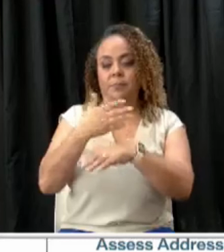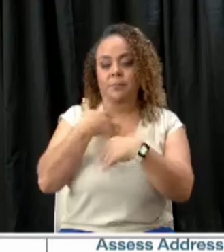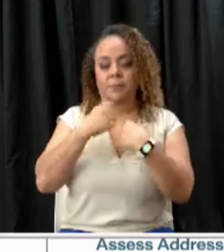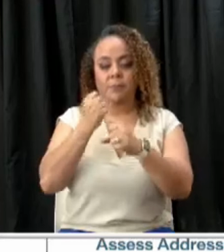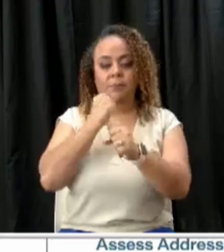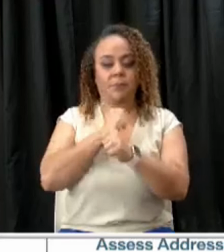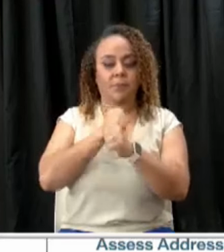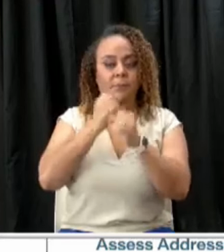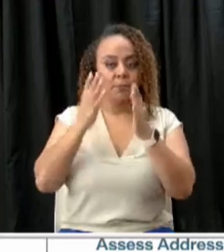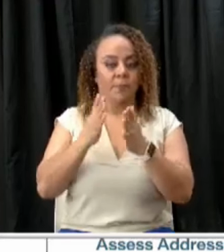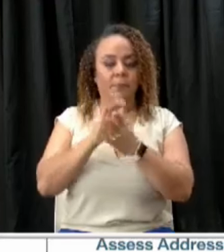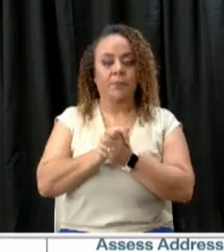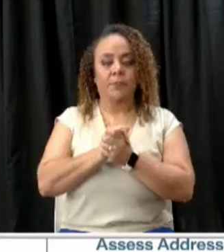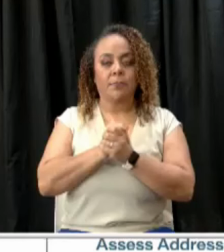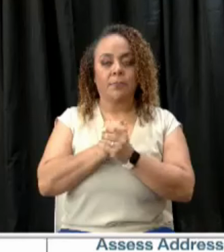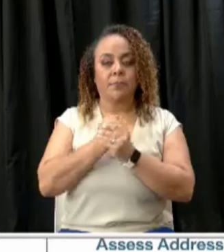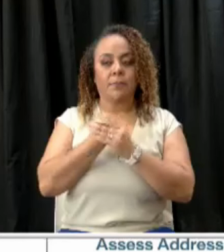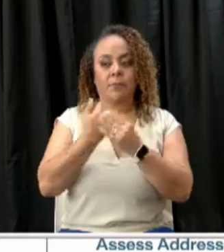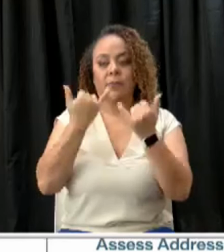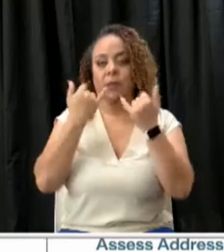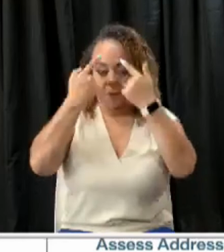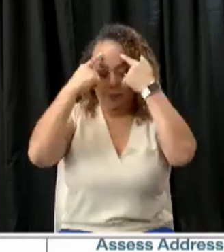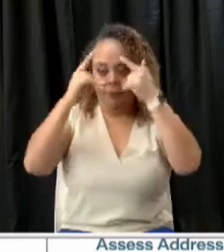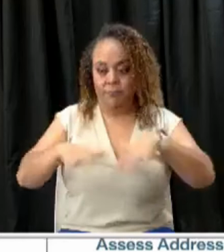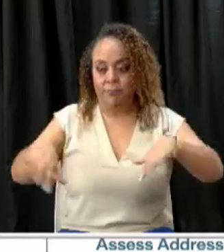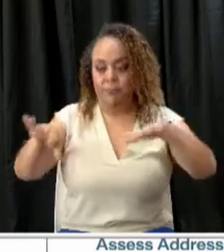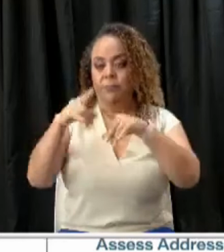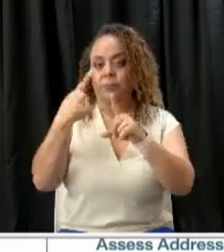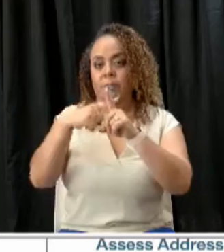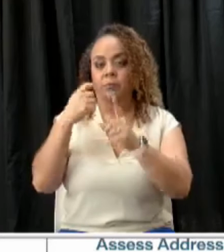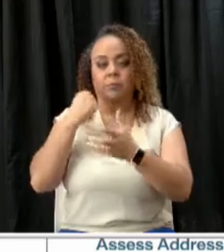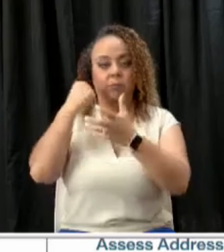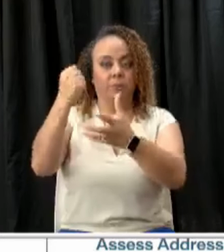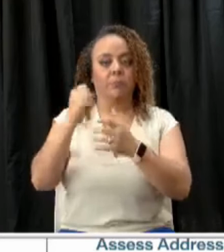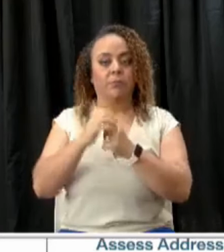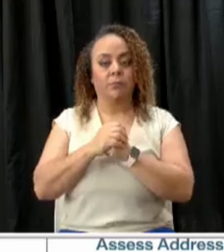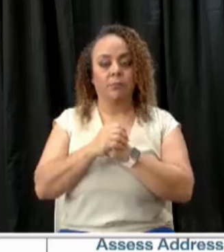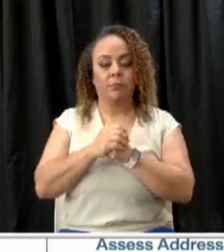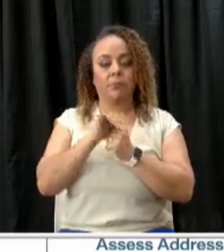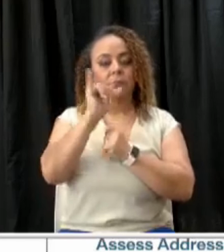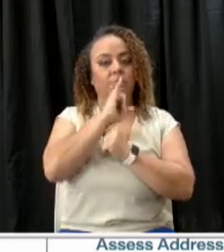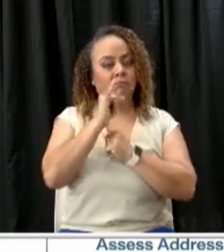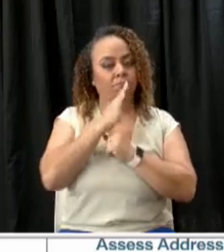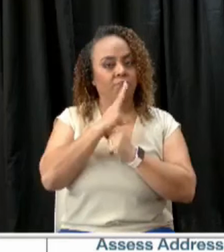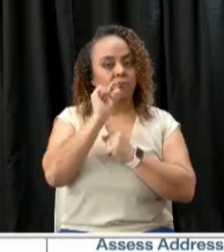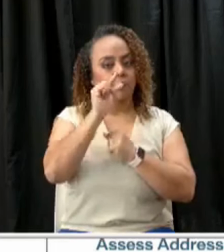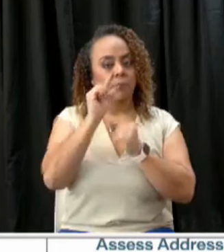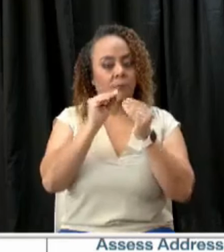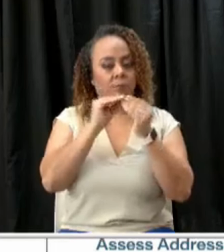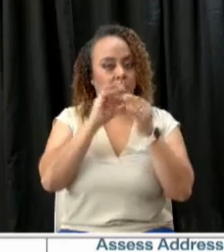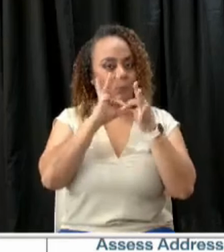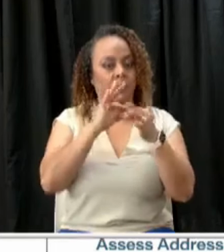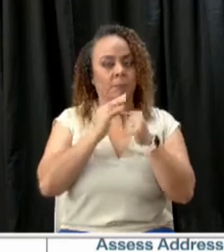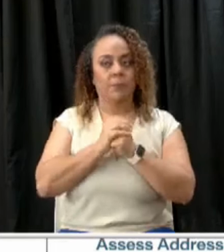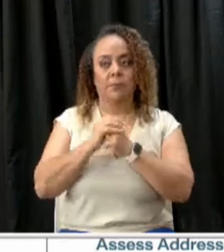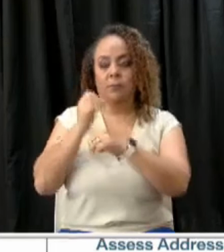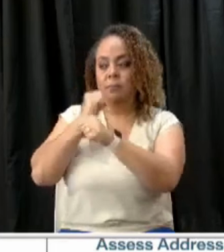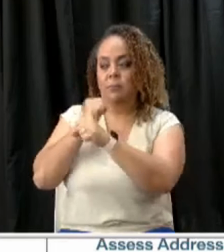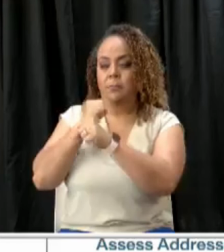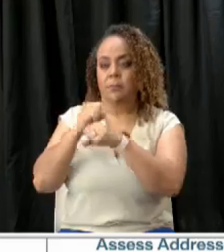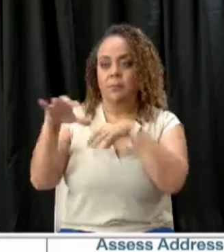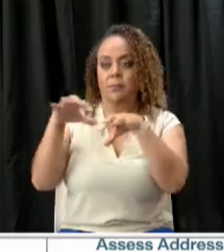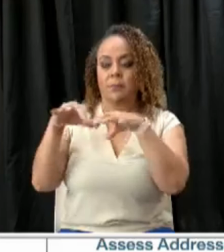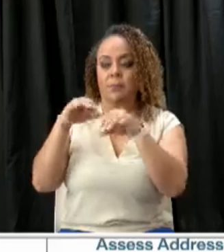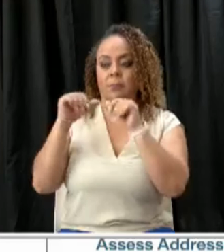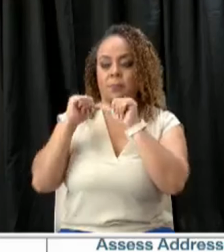trabajadores, ya lo comentaste, lograr un entorno positivo de inversión, también nos hablaste un poquitito más sobre eso, trabajar activamente